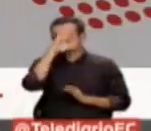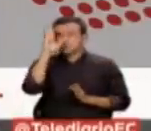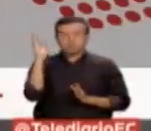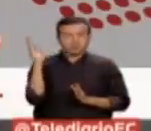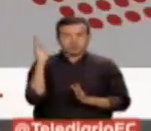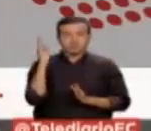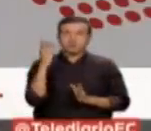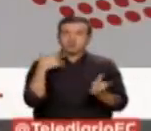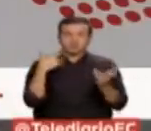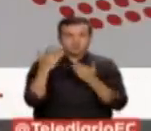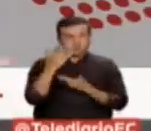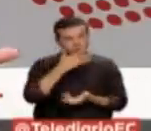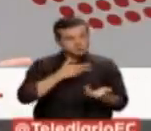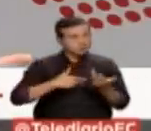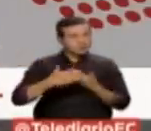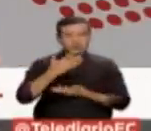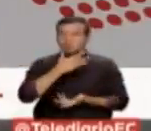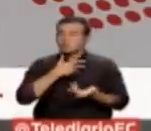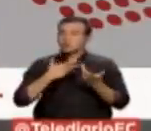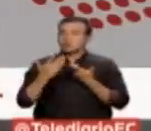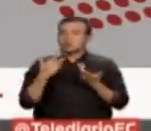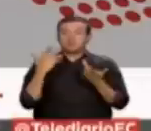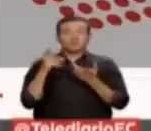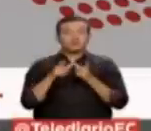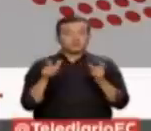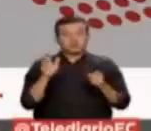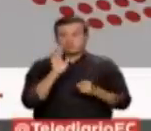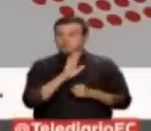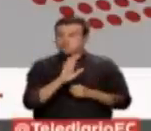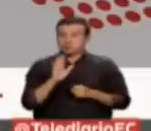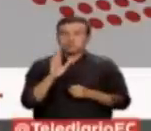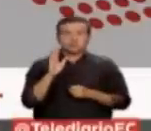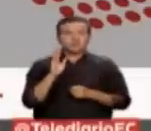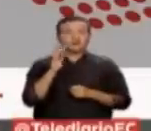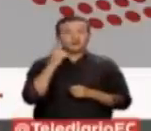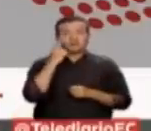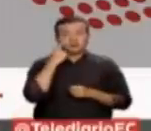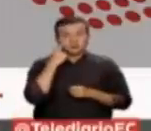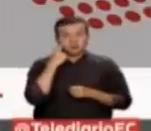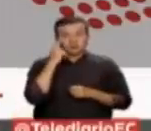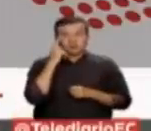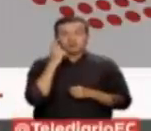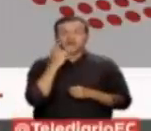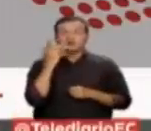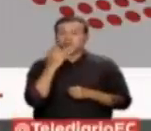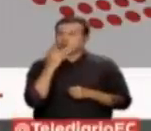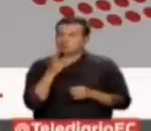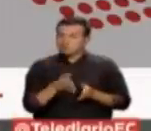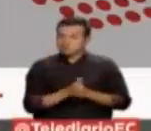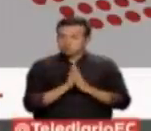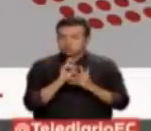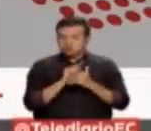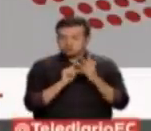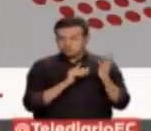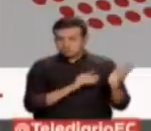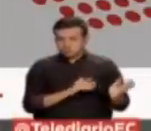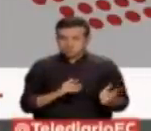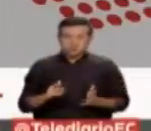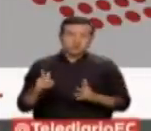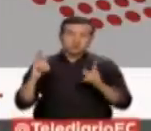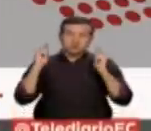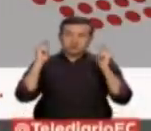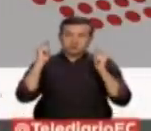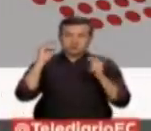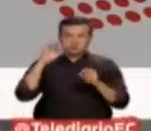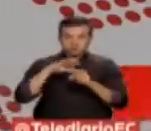de de conversaciones otro momento en donde los actores estén menos presionados por las demandas electorales y por las campañas de las